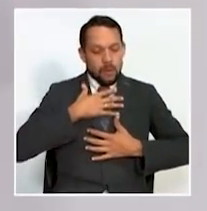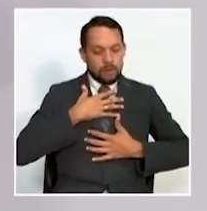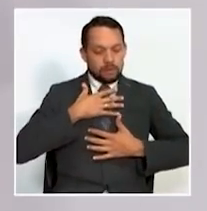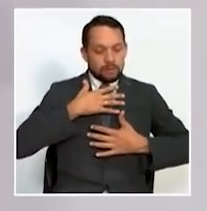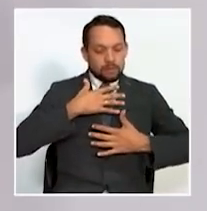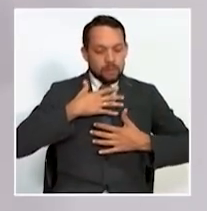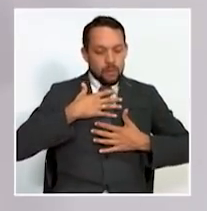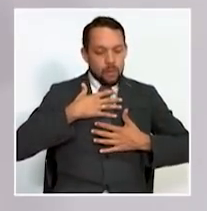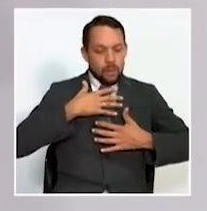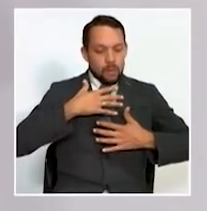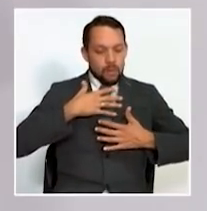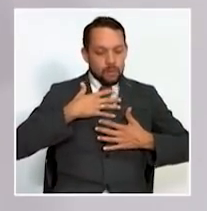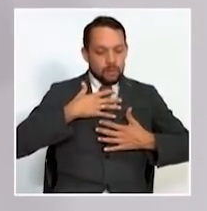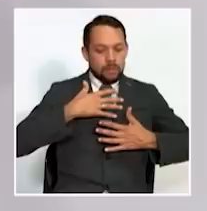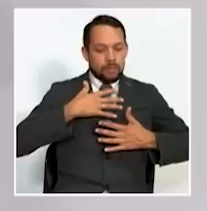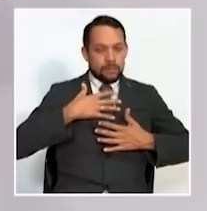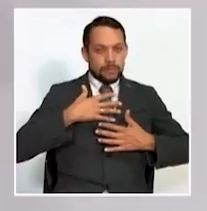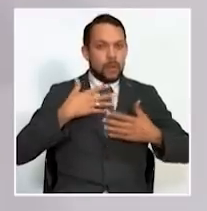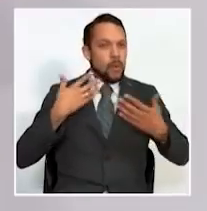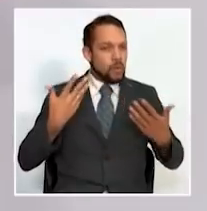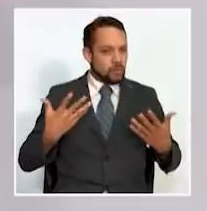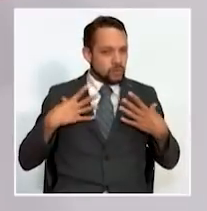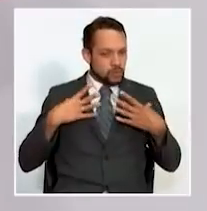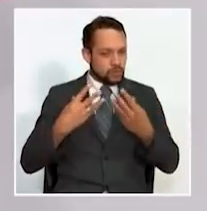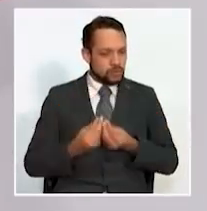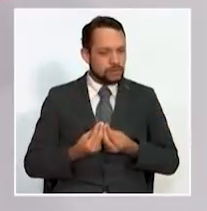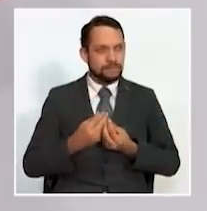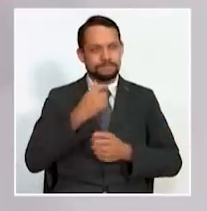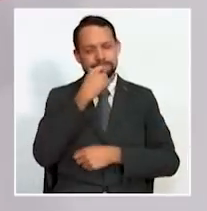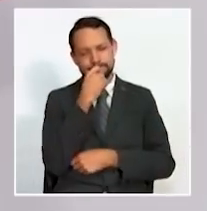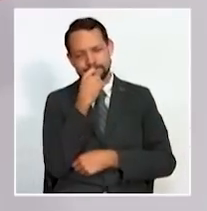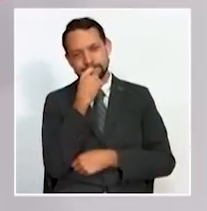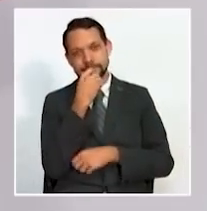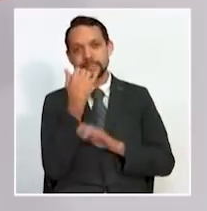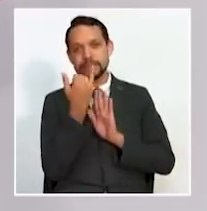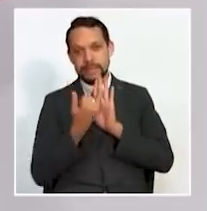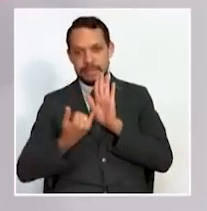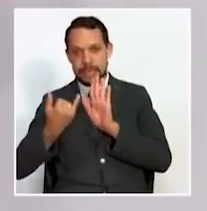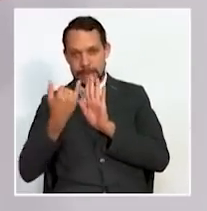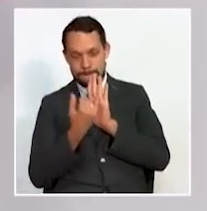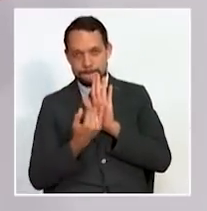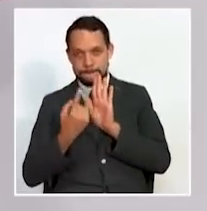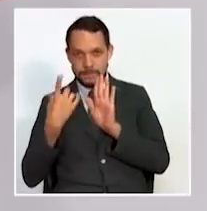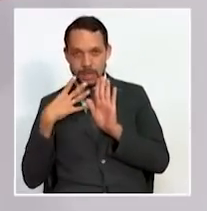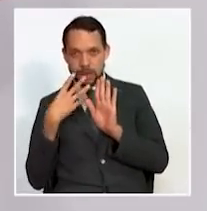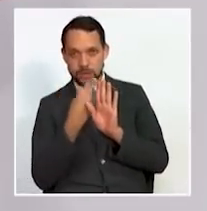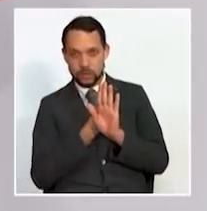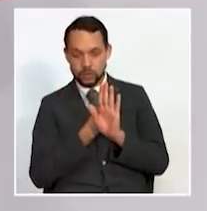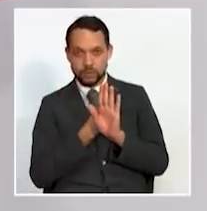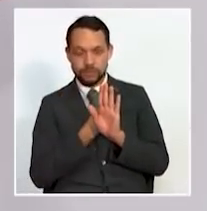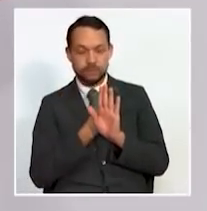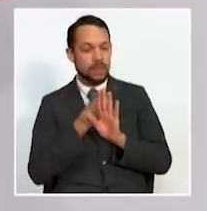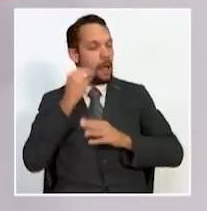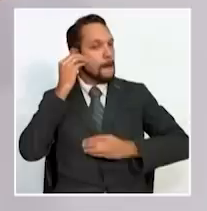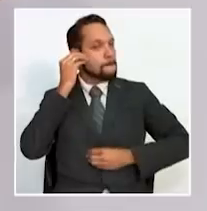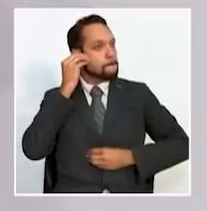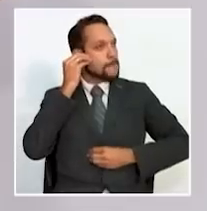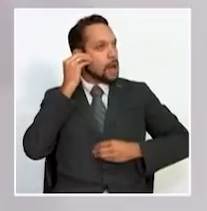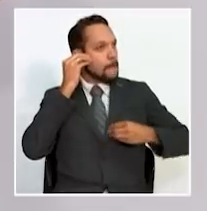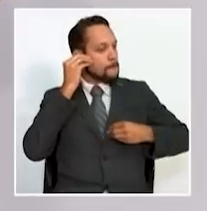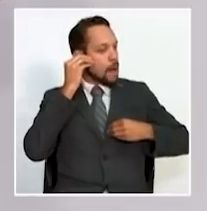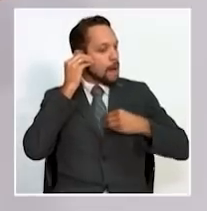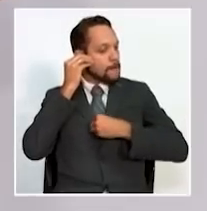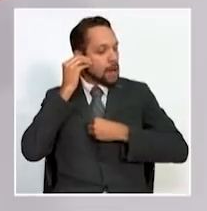empiecen a identificar, porque es que nosotros siempre creemos, un ejemplo, cuando estamos auscultando al paciente, entonces las personas